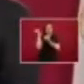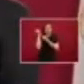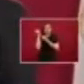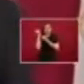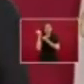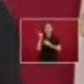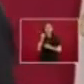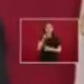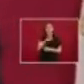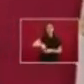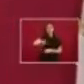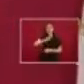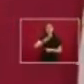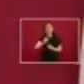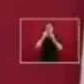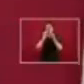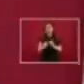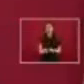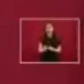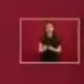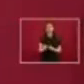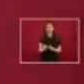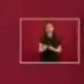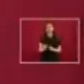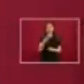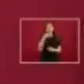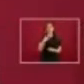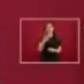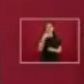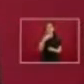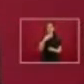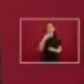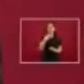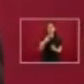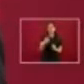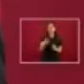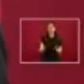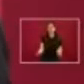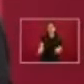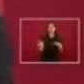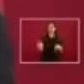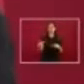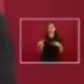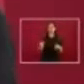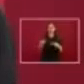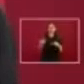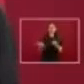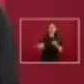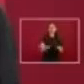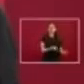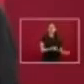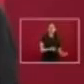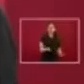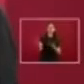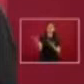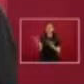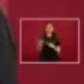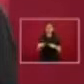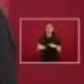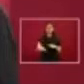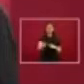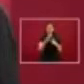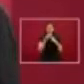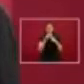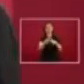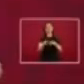el dilema es insoluble, o atendemos lo sanitario o atendemos lo económico. Buena solución no tiene eso, es como te preguntan, ¿qué prefiere, que le corte el